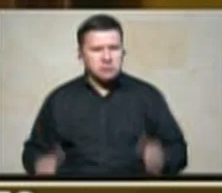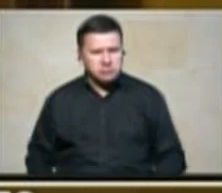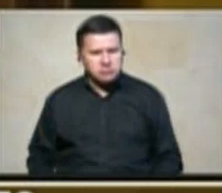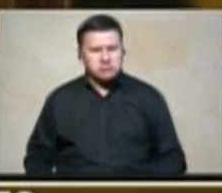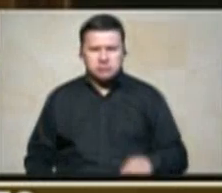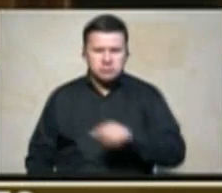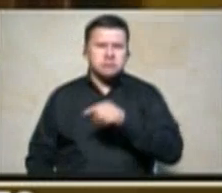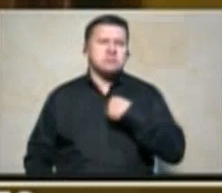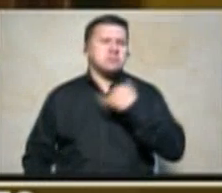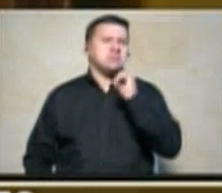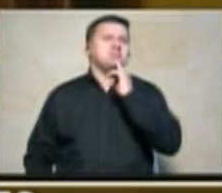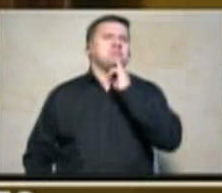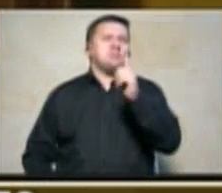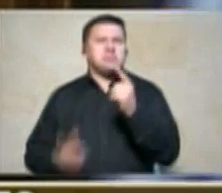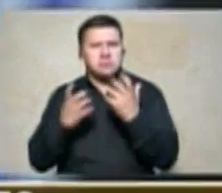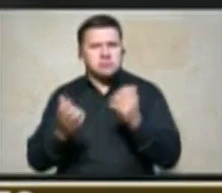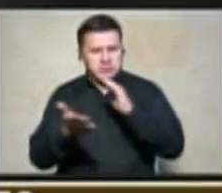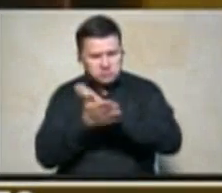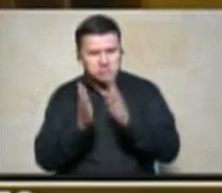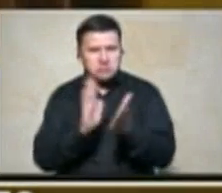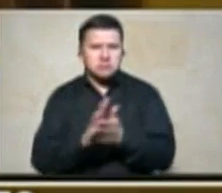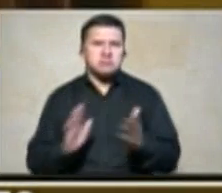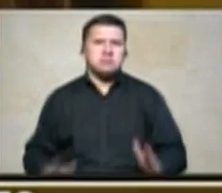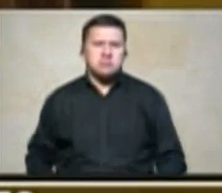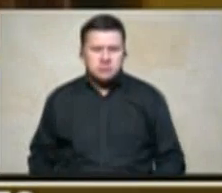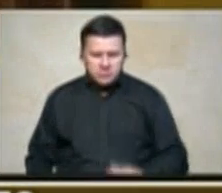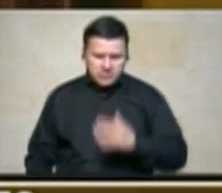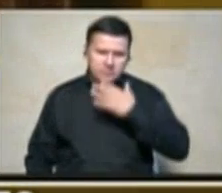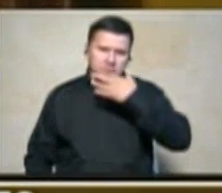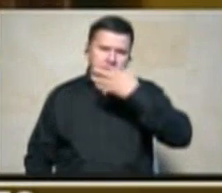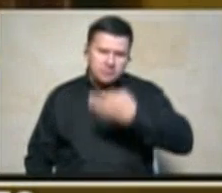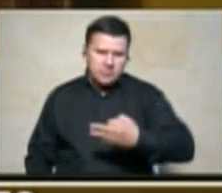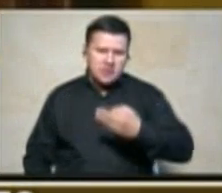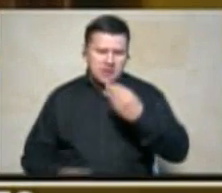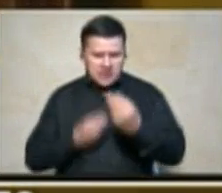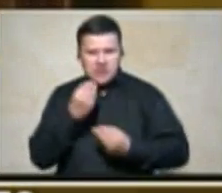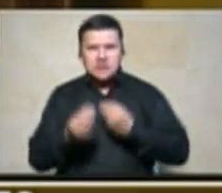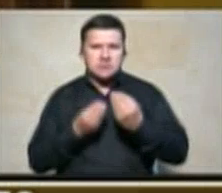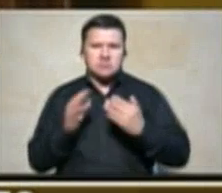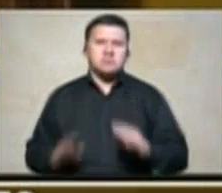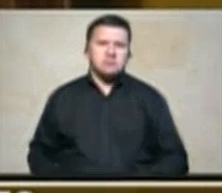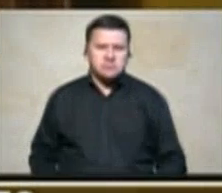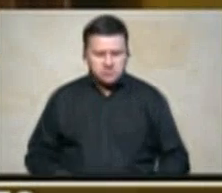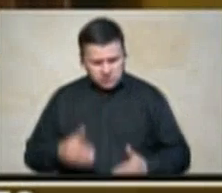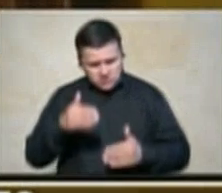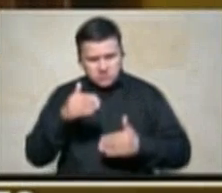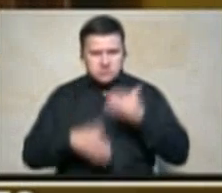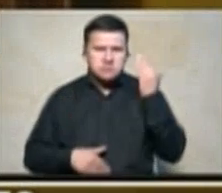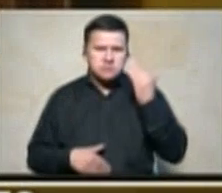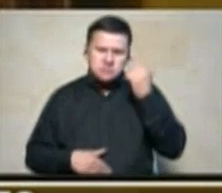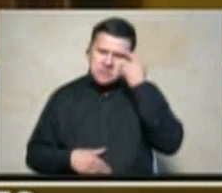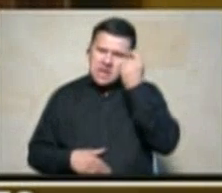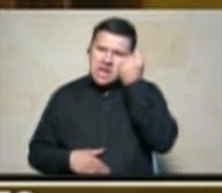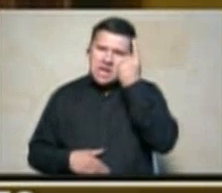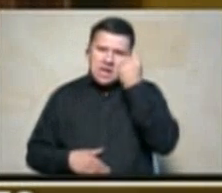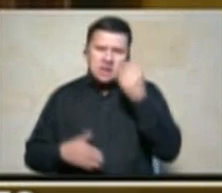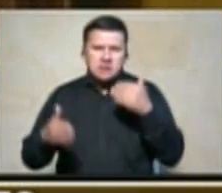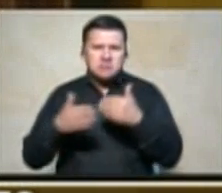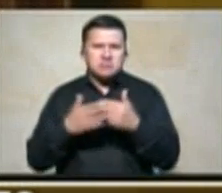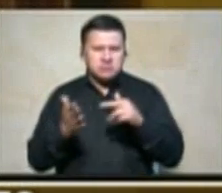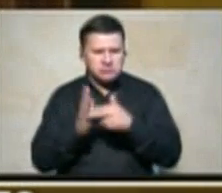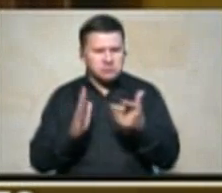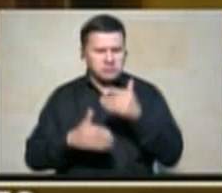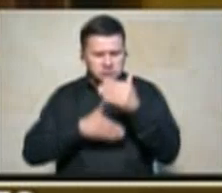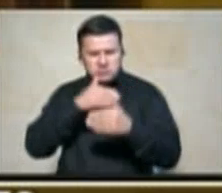una realidad y empecemos por entender que estos procesos necesitan verificación